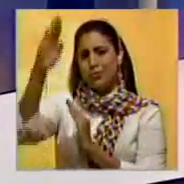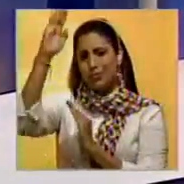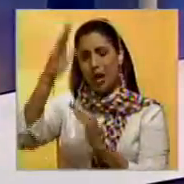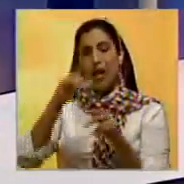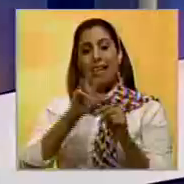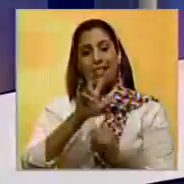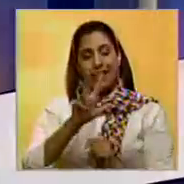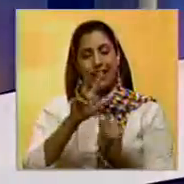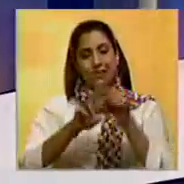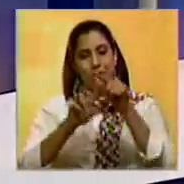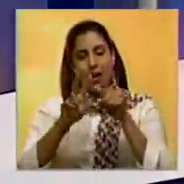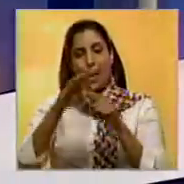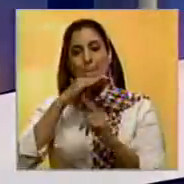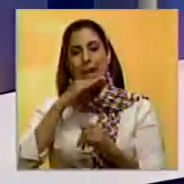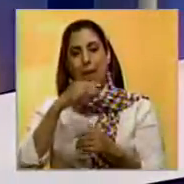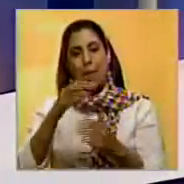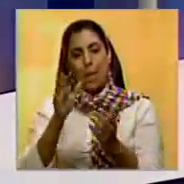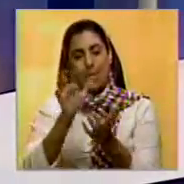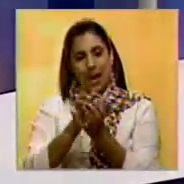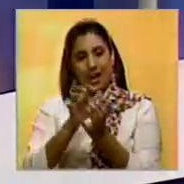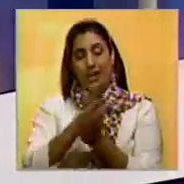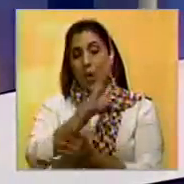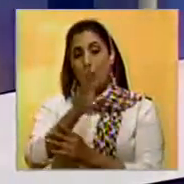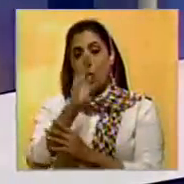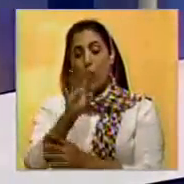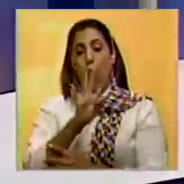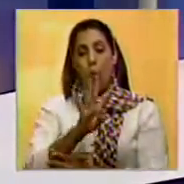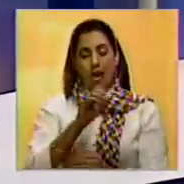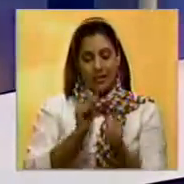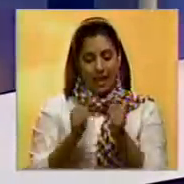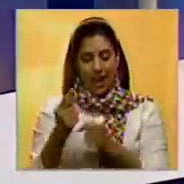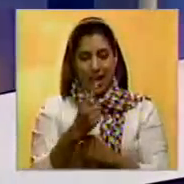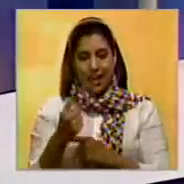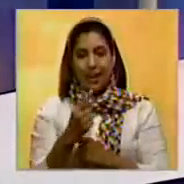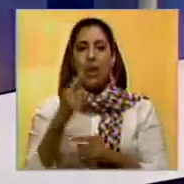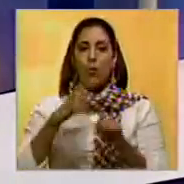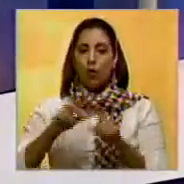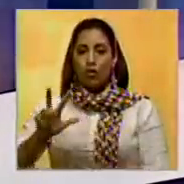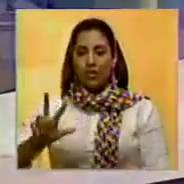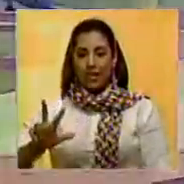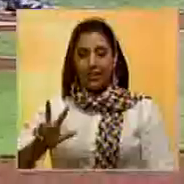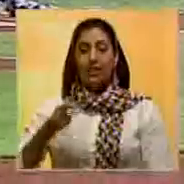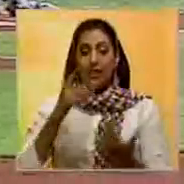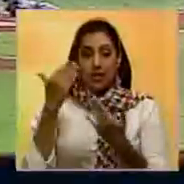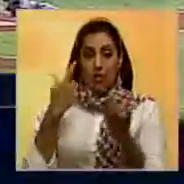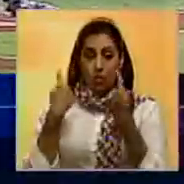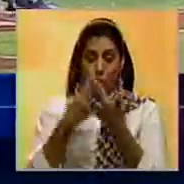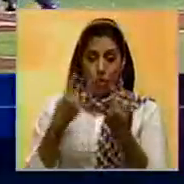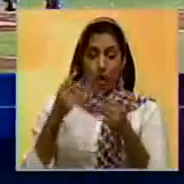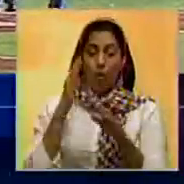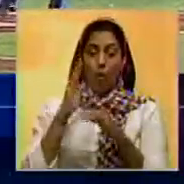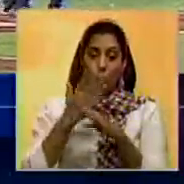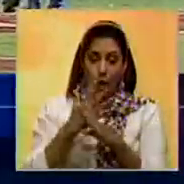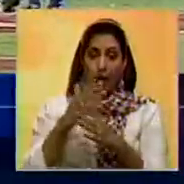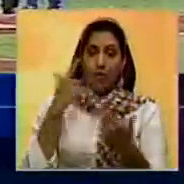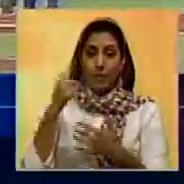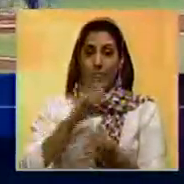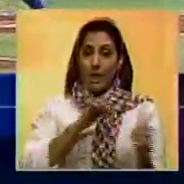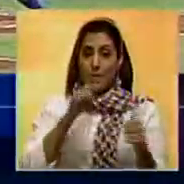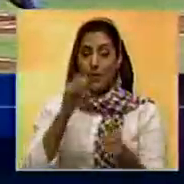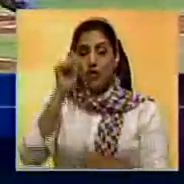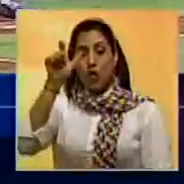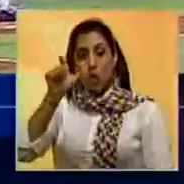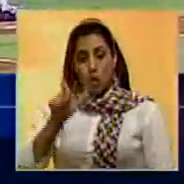serie de 3 partidos ante Bravos de Margarita al vencer los 4-3 en Por la Mar. El último juego de la serie contó con el debut de